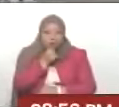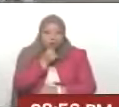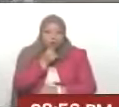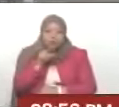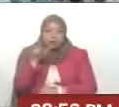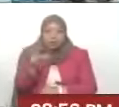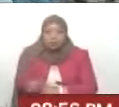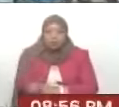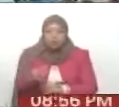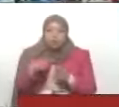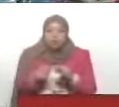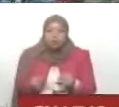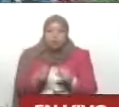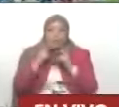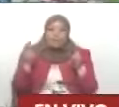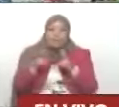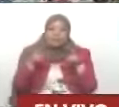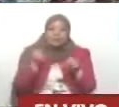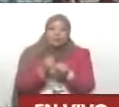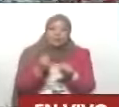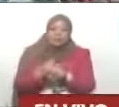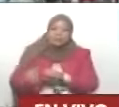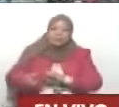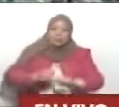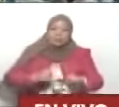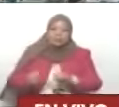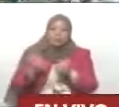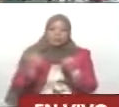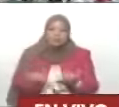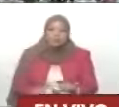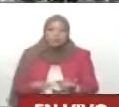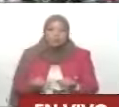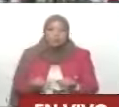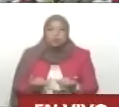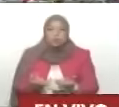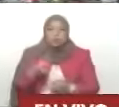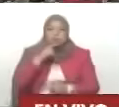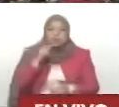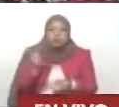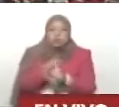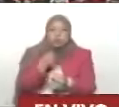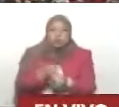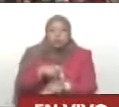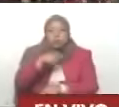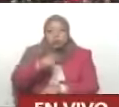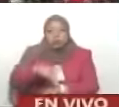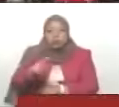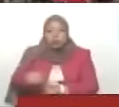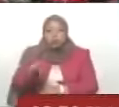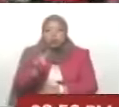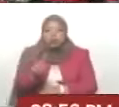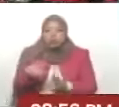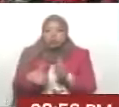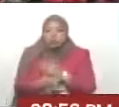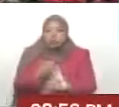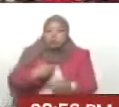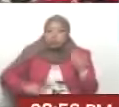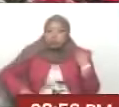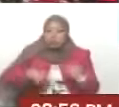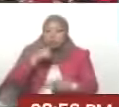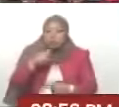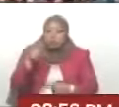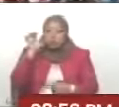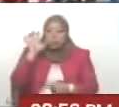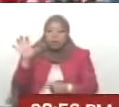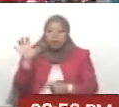bajamos todito para la victoria. Movilizamos para la victoria 1.500 personas para usted, señor presidente. Para la patria.